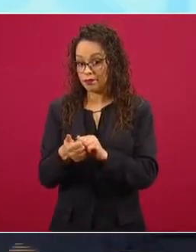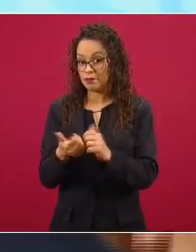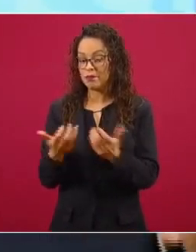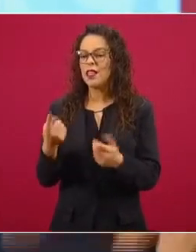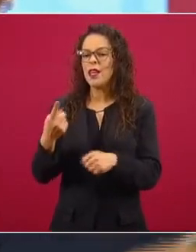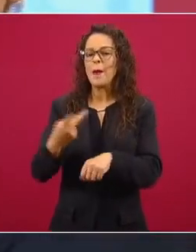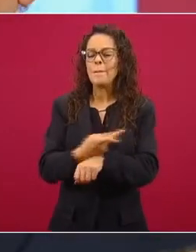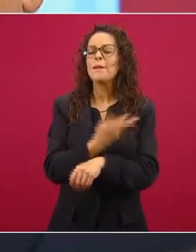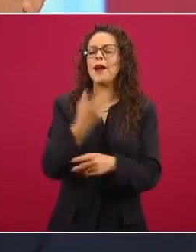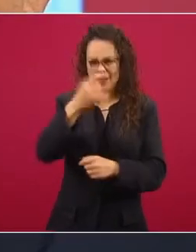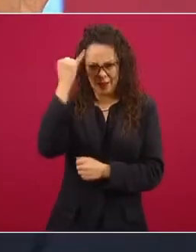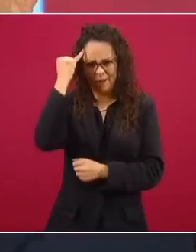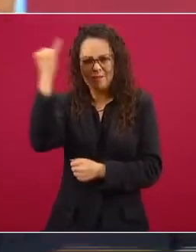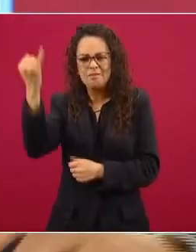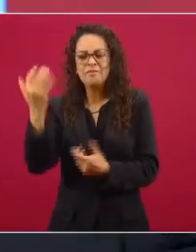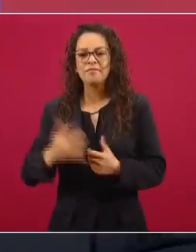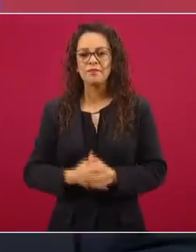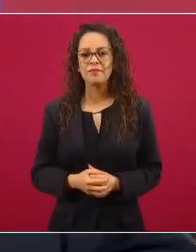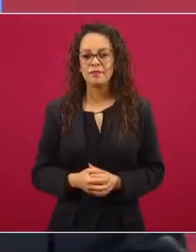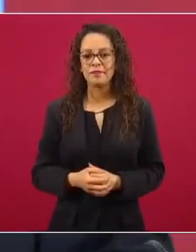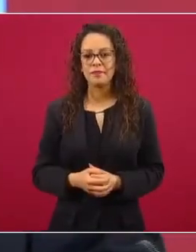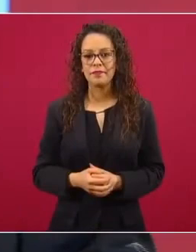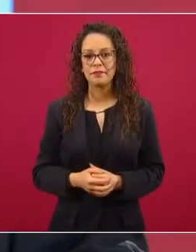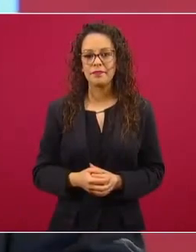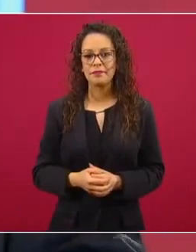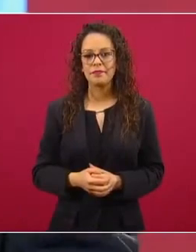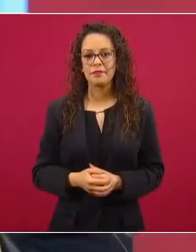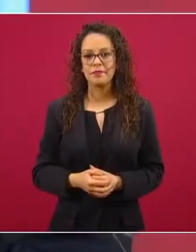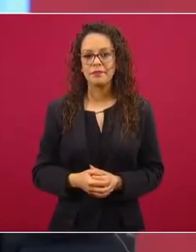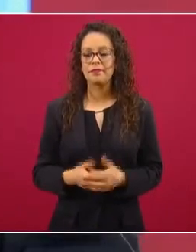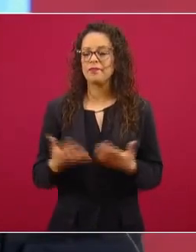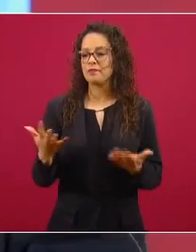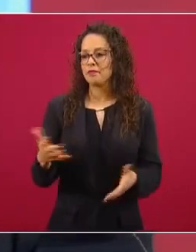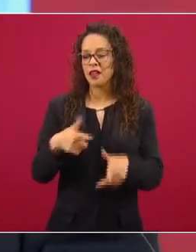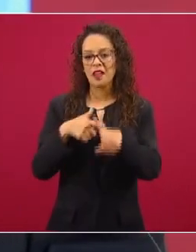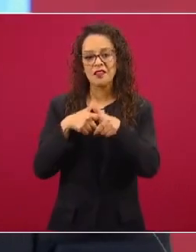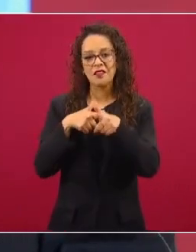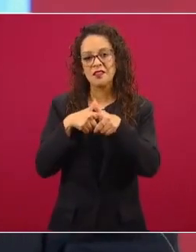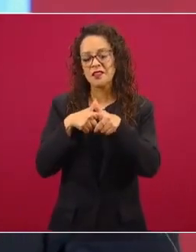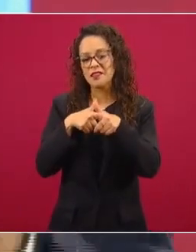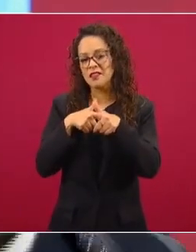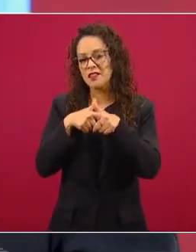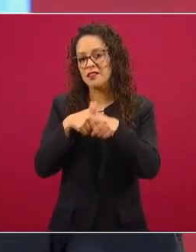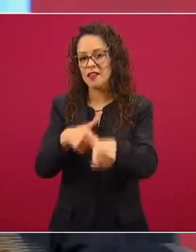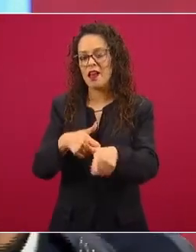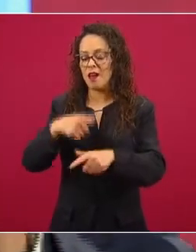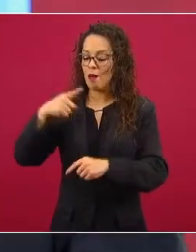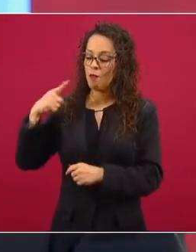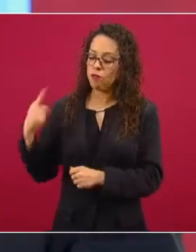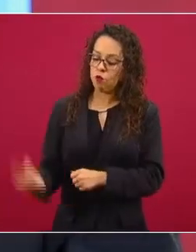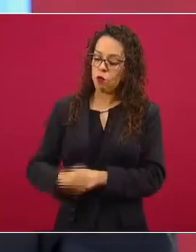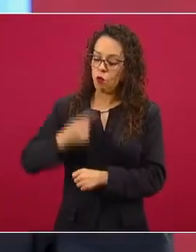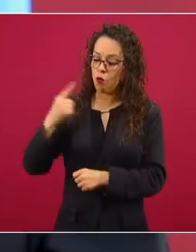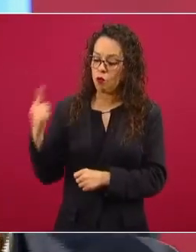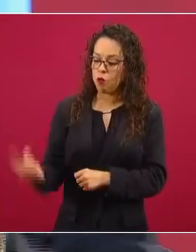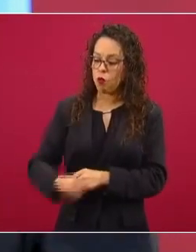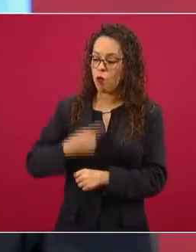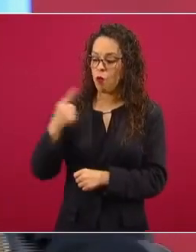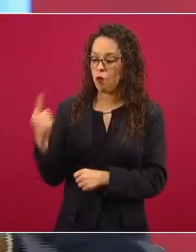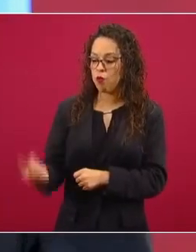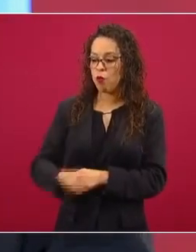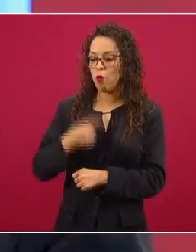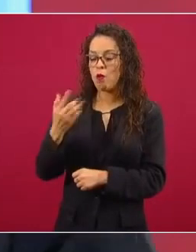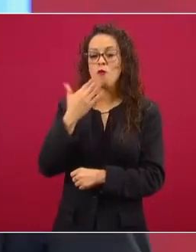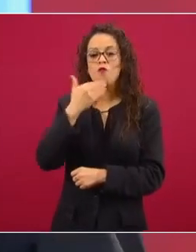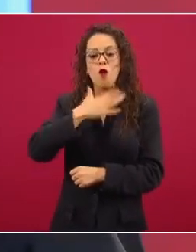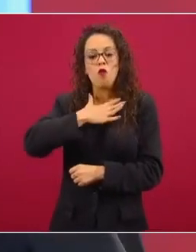Pues se hubiese mantenido, perpetuado el régimen de corrupción, de